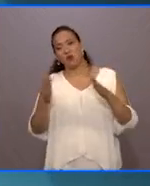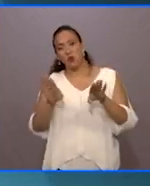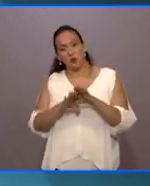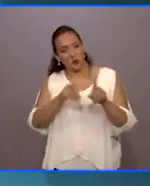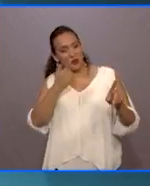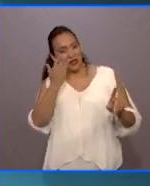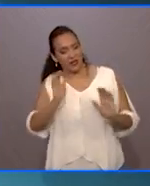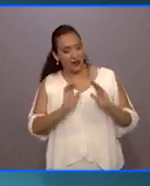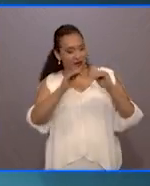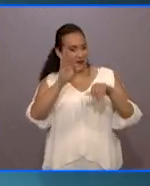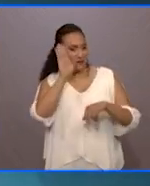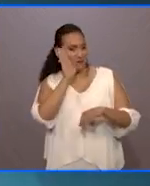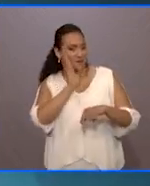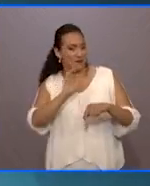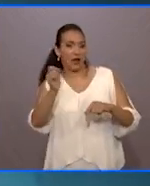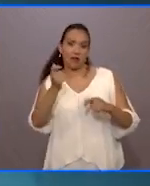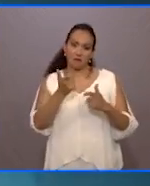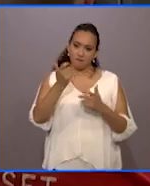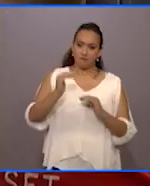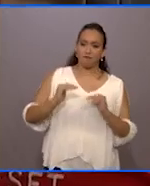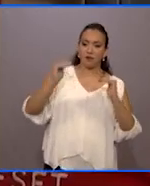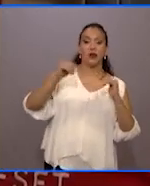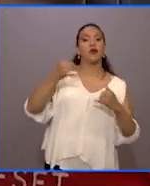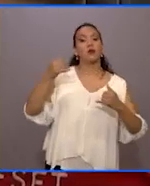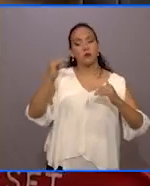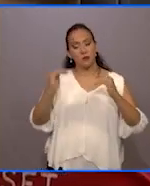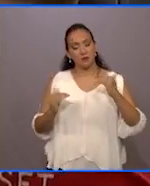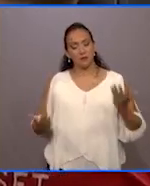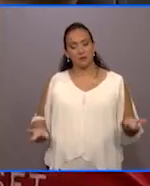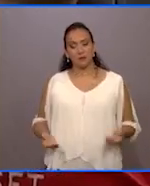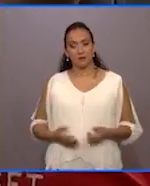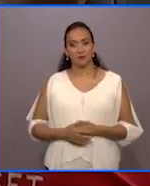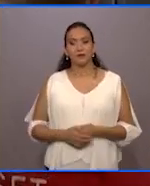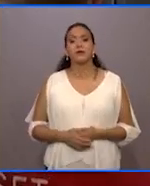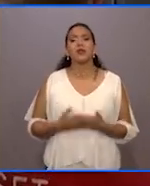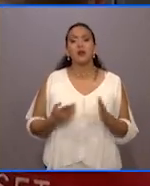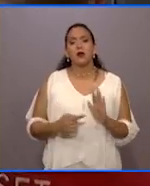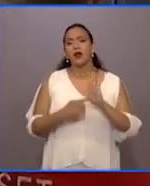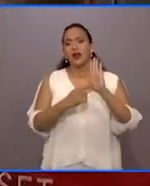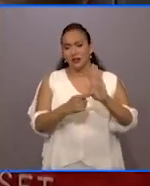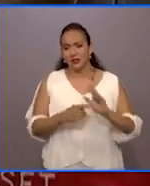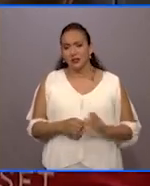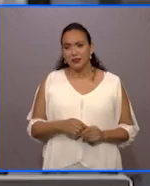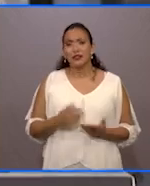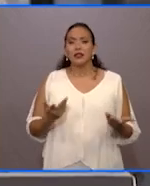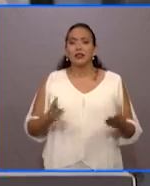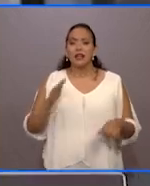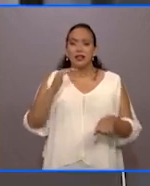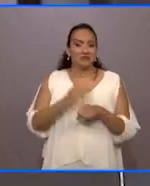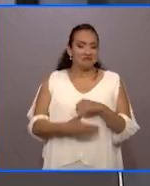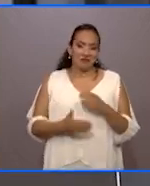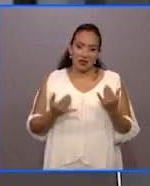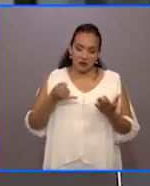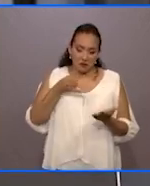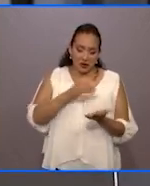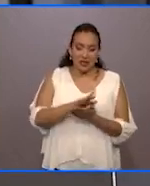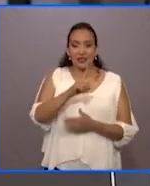competencia de las personas candidatas. Por otro lado, se dio a conocer que se concluyó la producción de